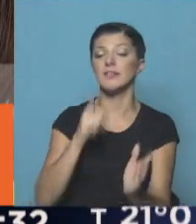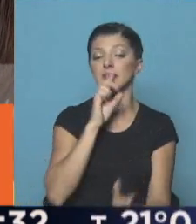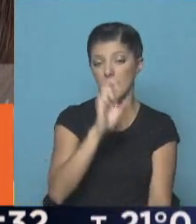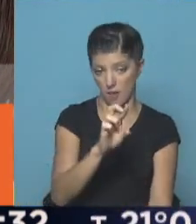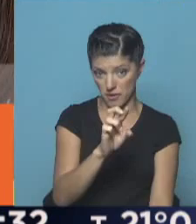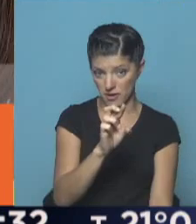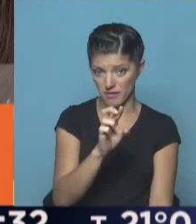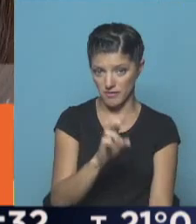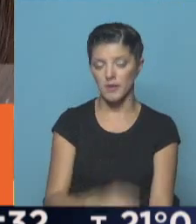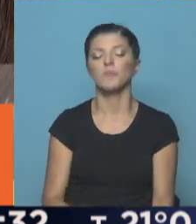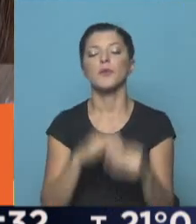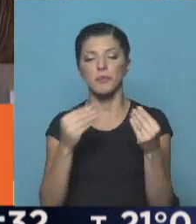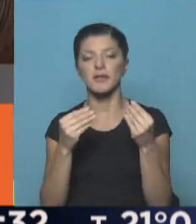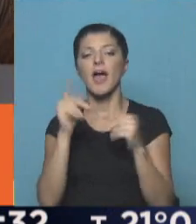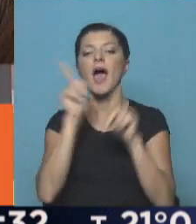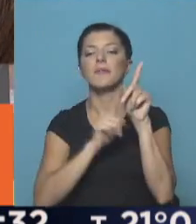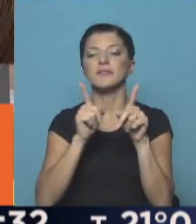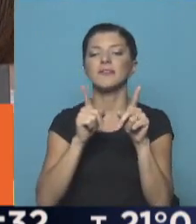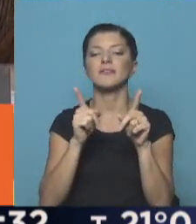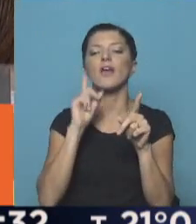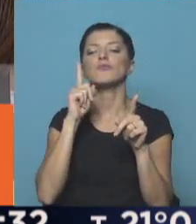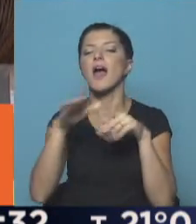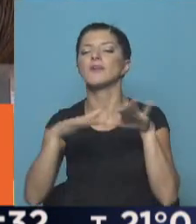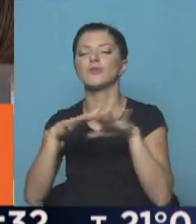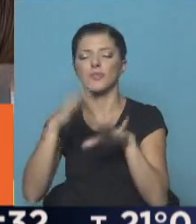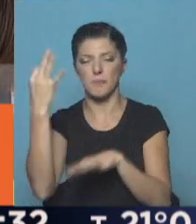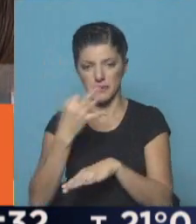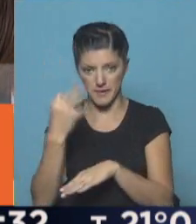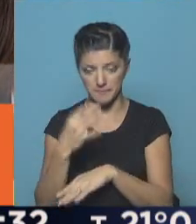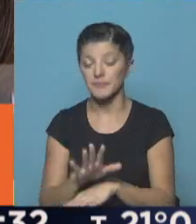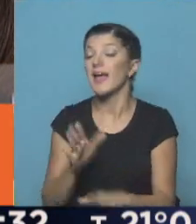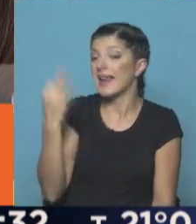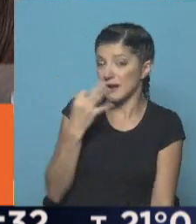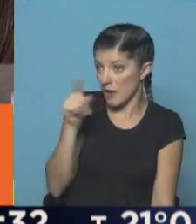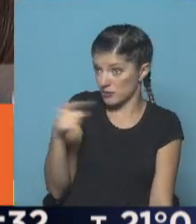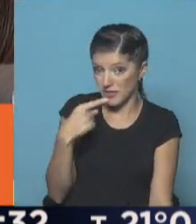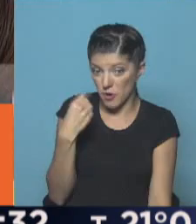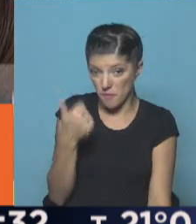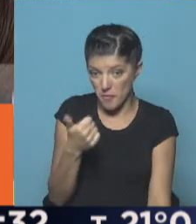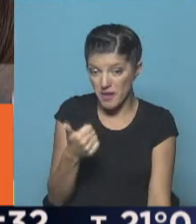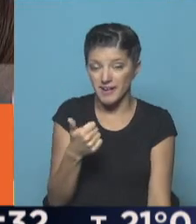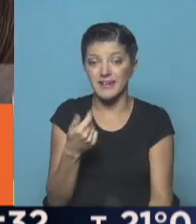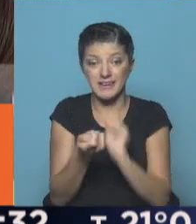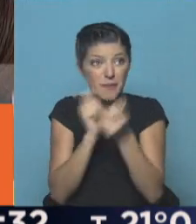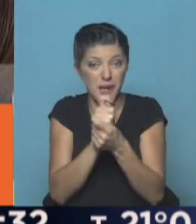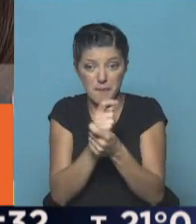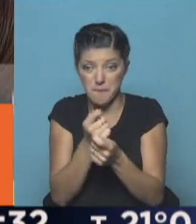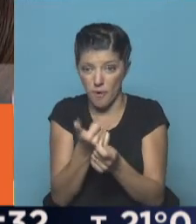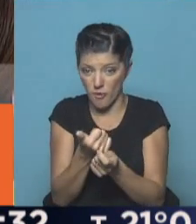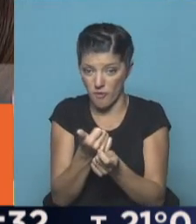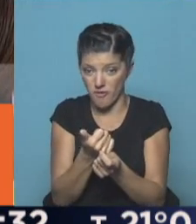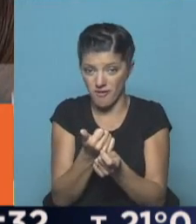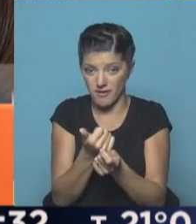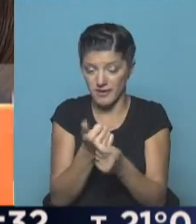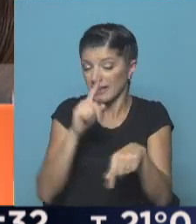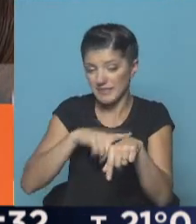porque la retórica a veces tiene su propia realidad. La realidad es, como lo dijo usted, ha cambiado muy poco. En el